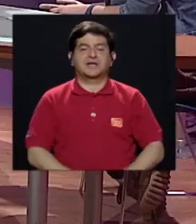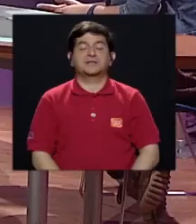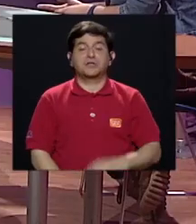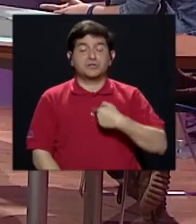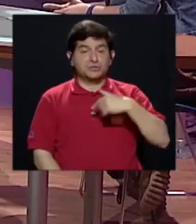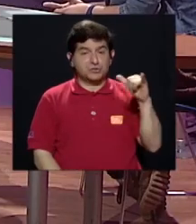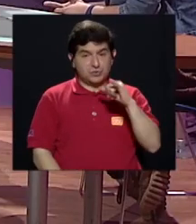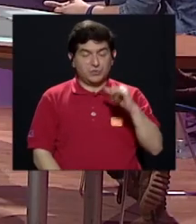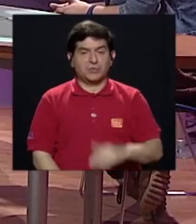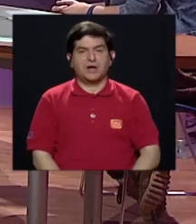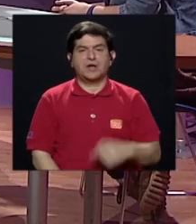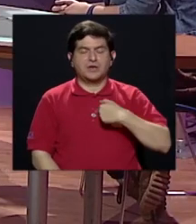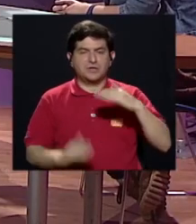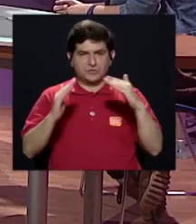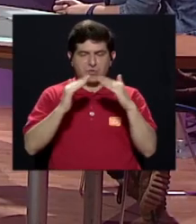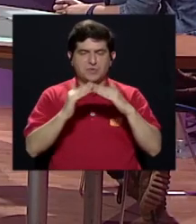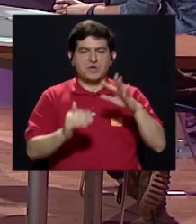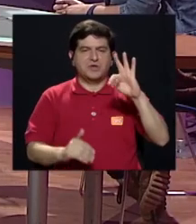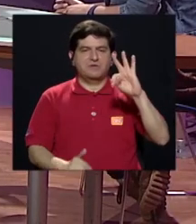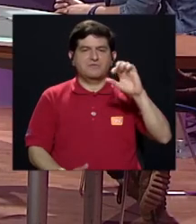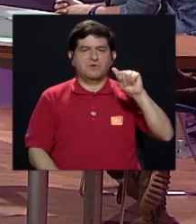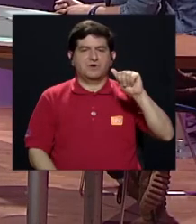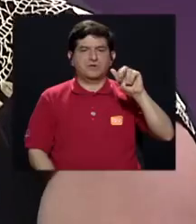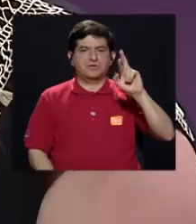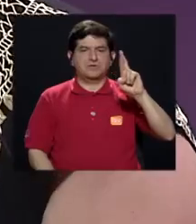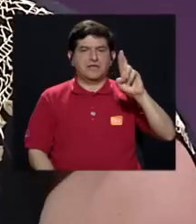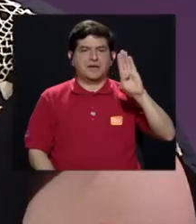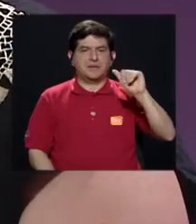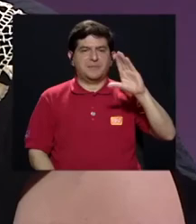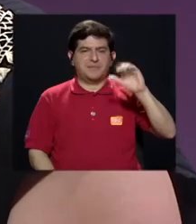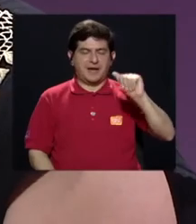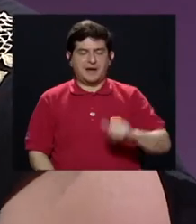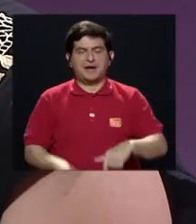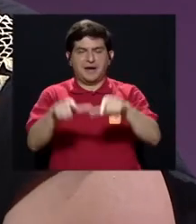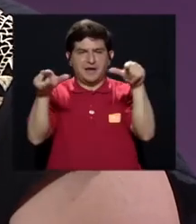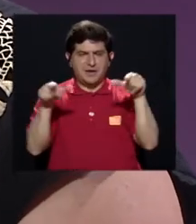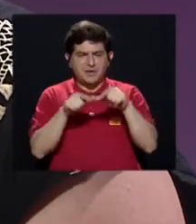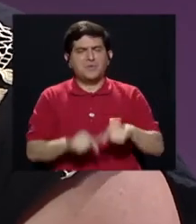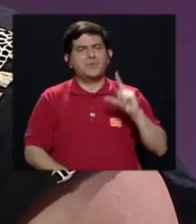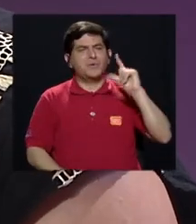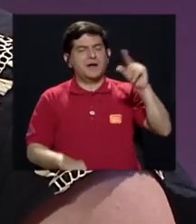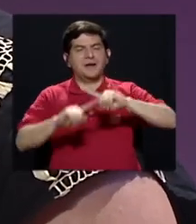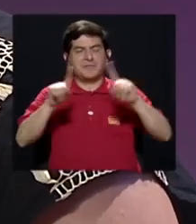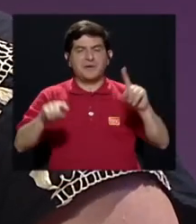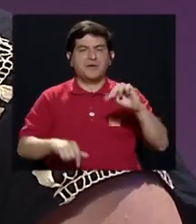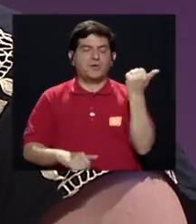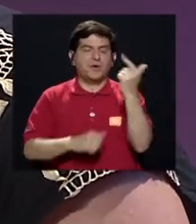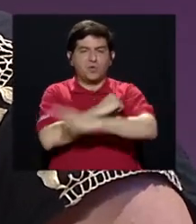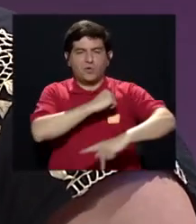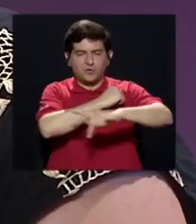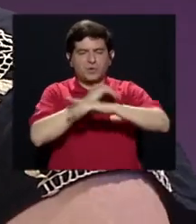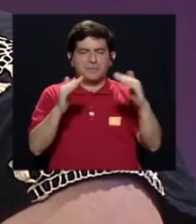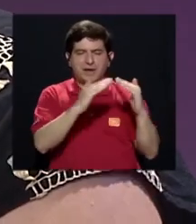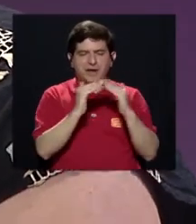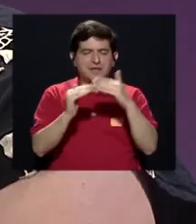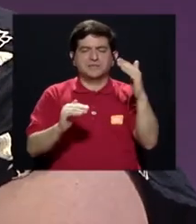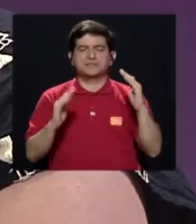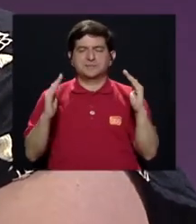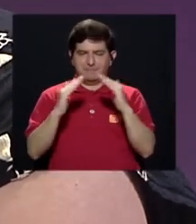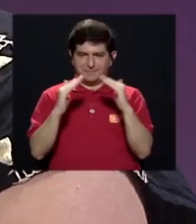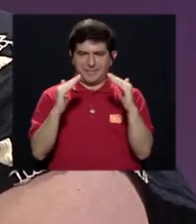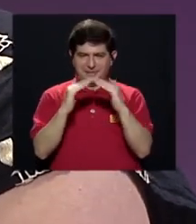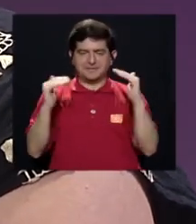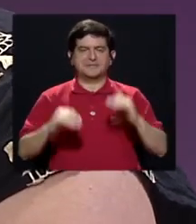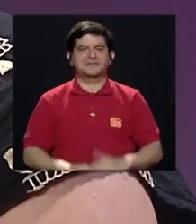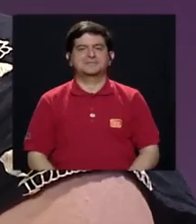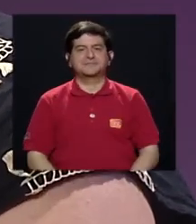yo también, yo vivo en Tarbaca, ¿verdad? Es una zona rural, pero también viví en la ciudad de otro país, ¿verdad? Y cómo, o sea,